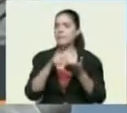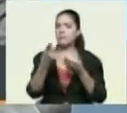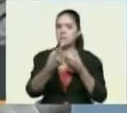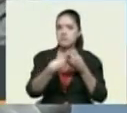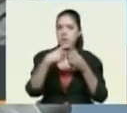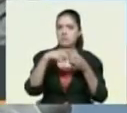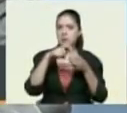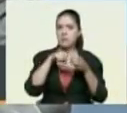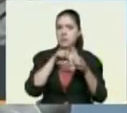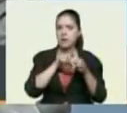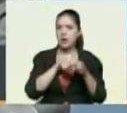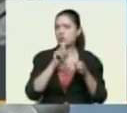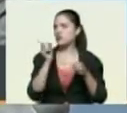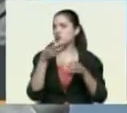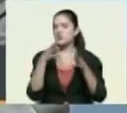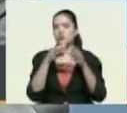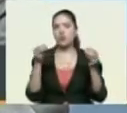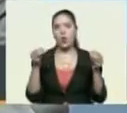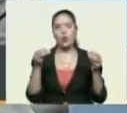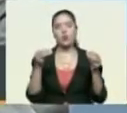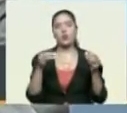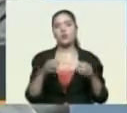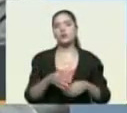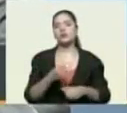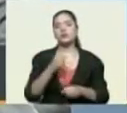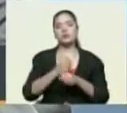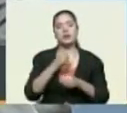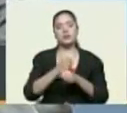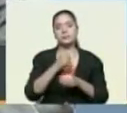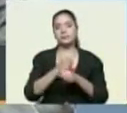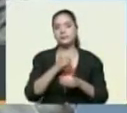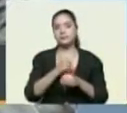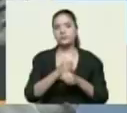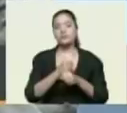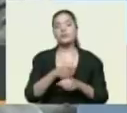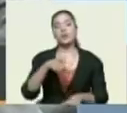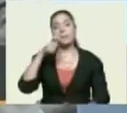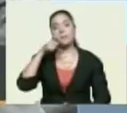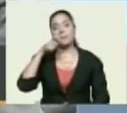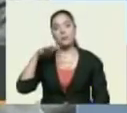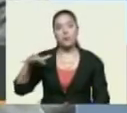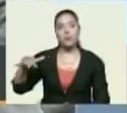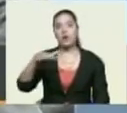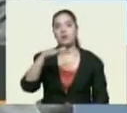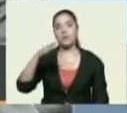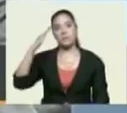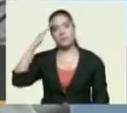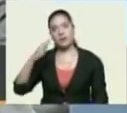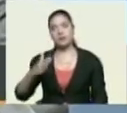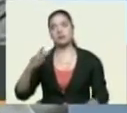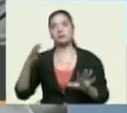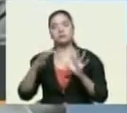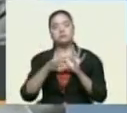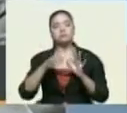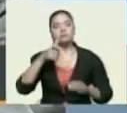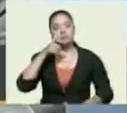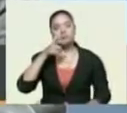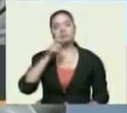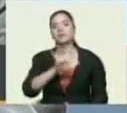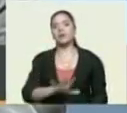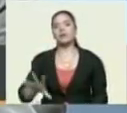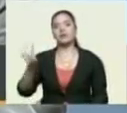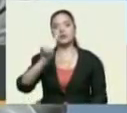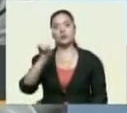participan todos los, el funcionariado cívico-militar vinculado a temas de seguridad de la